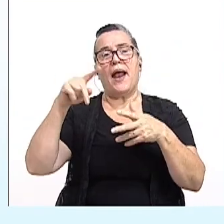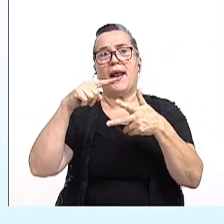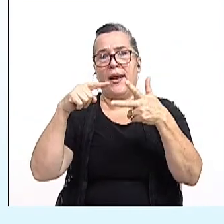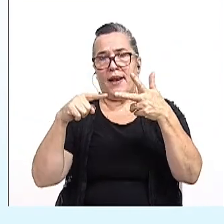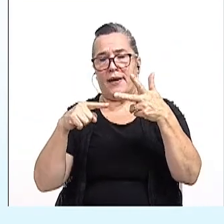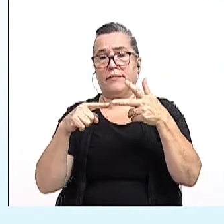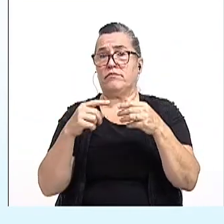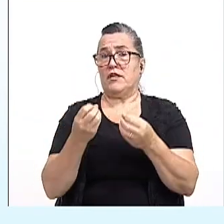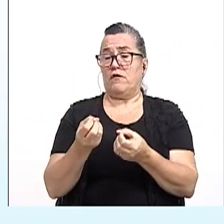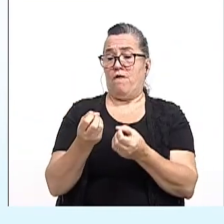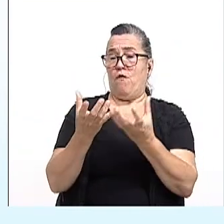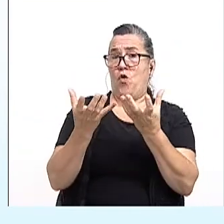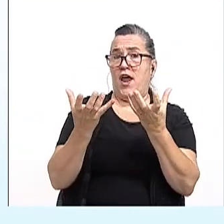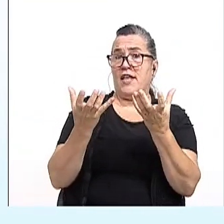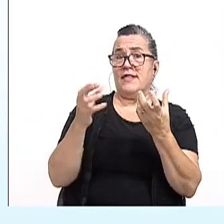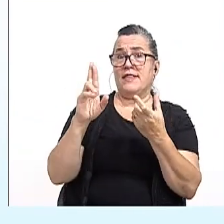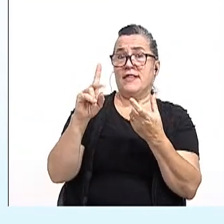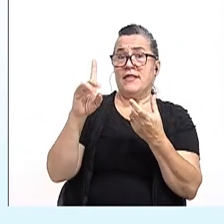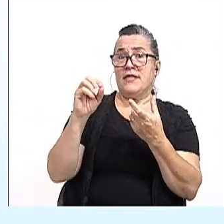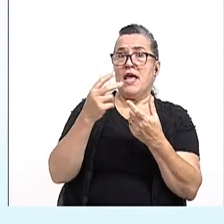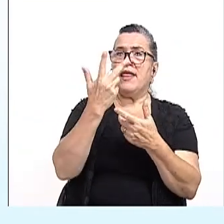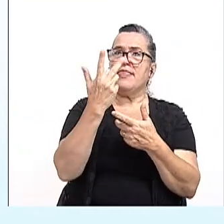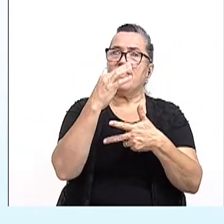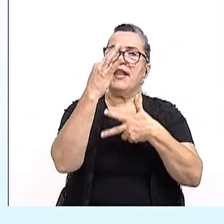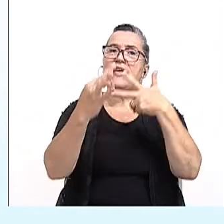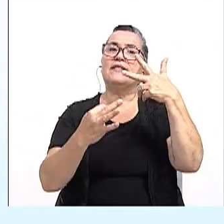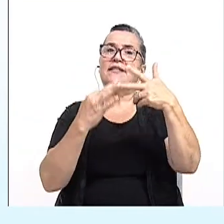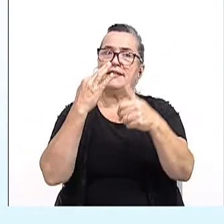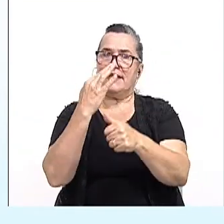Esta fuente de radio emite los tres tipos de